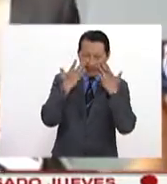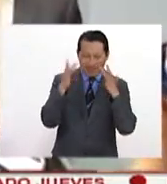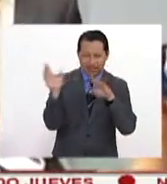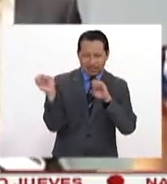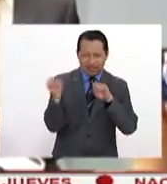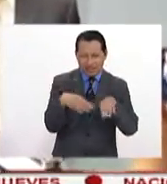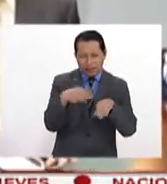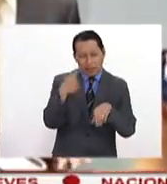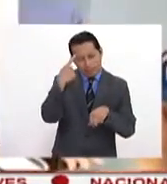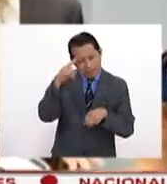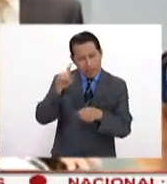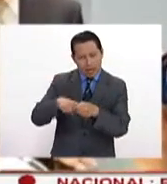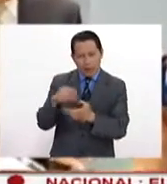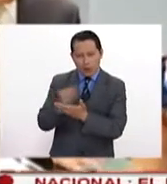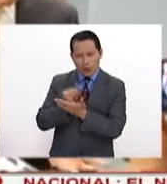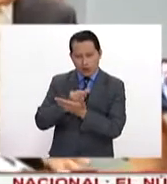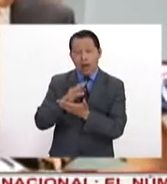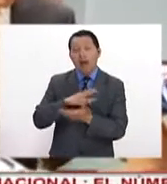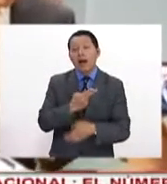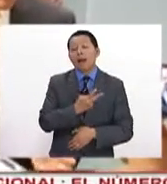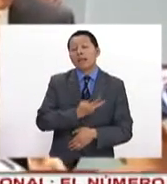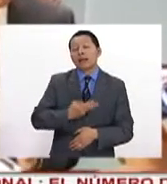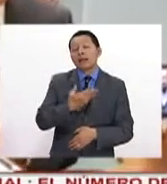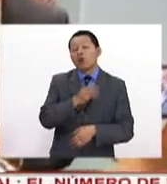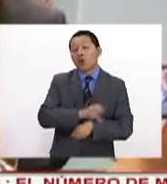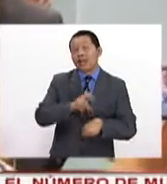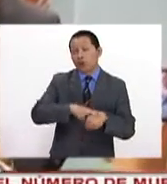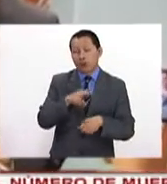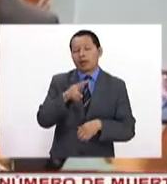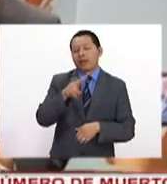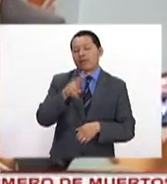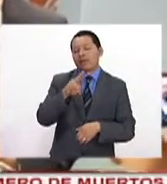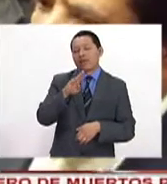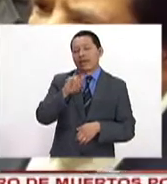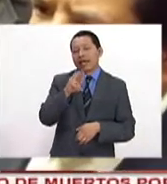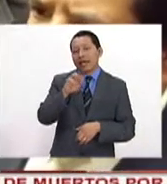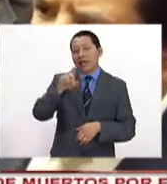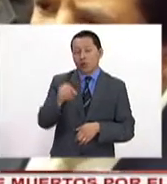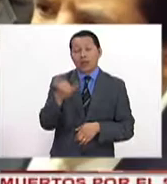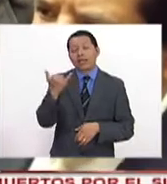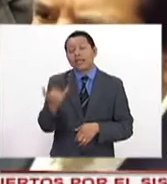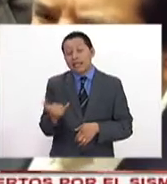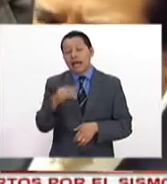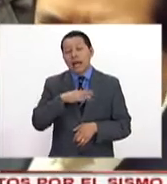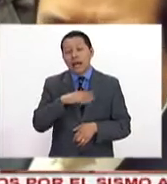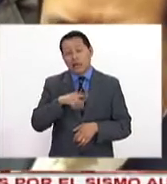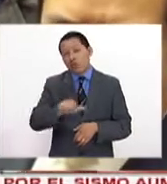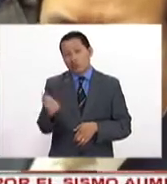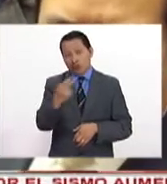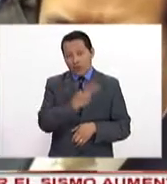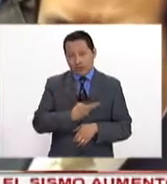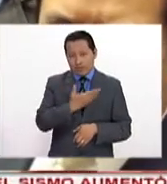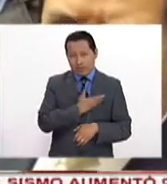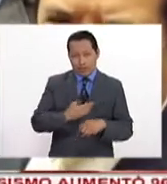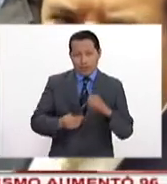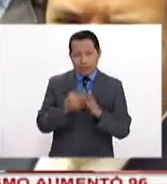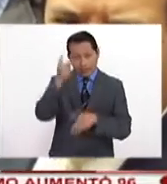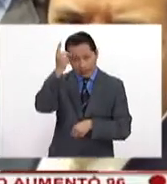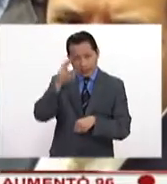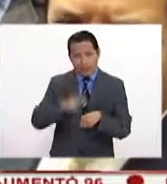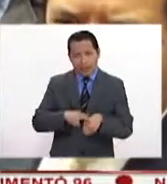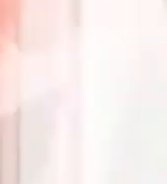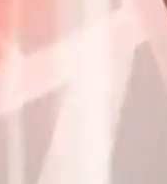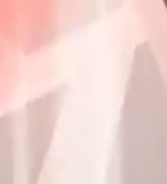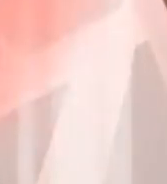a Morena. El nuevo vicecoordinador será el senador Fernando Mayans, mientras que Adolfo Romero va a ocupar el cargo de vicepresidente de la mesa directiva.